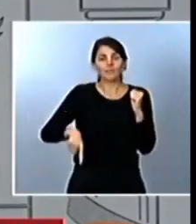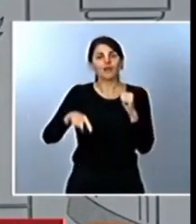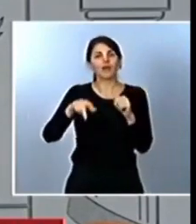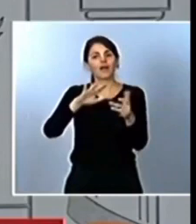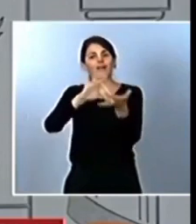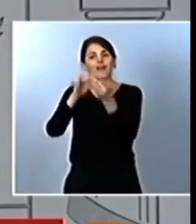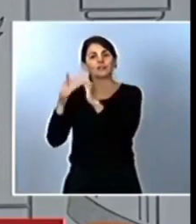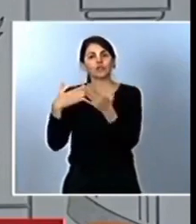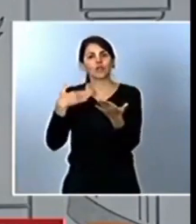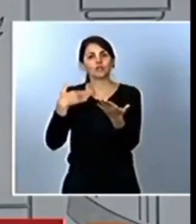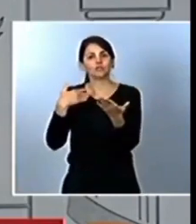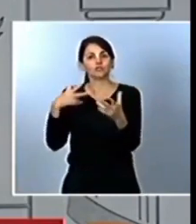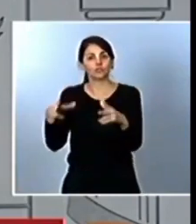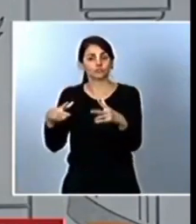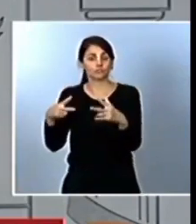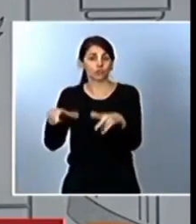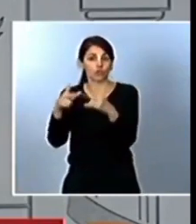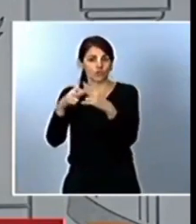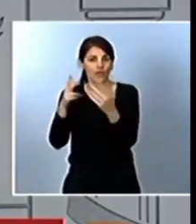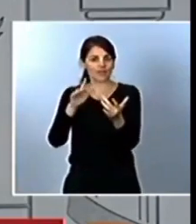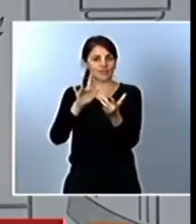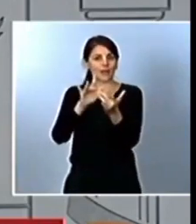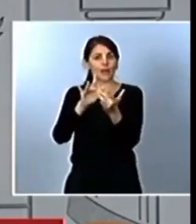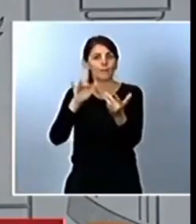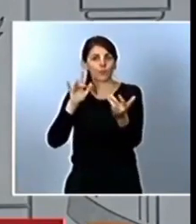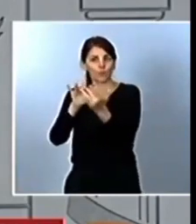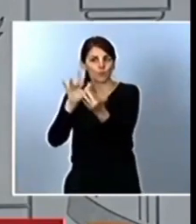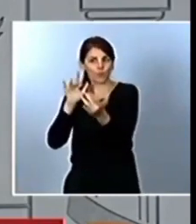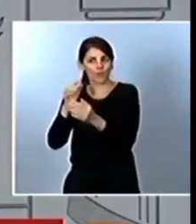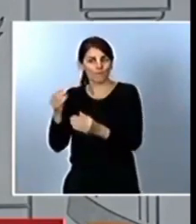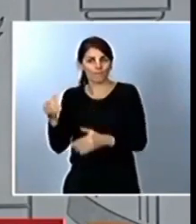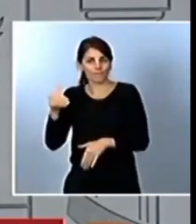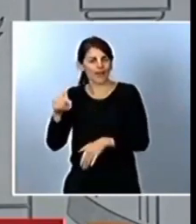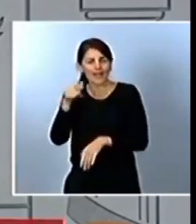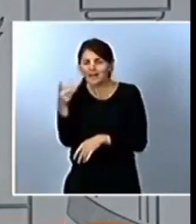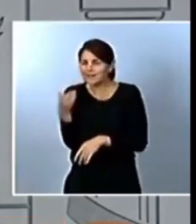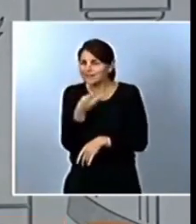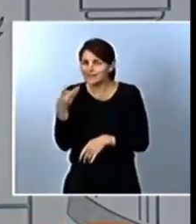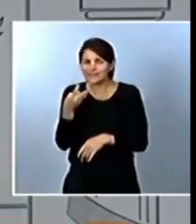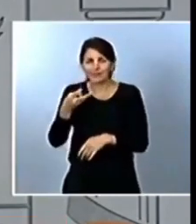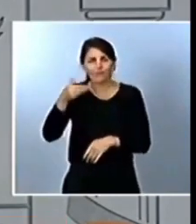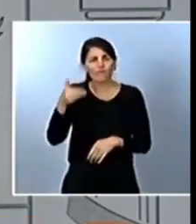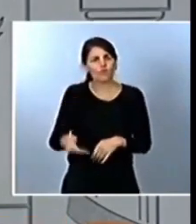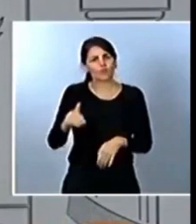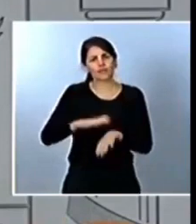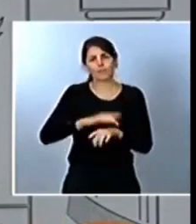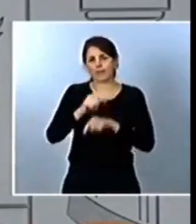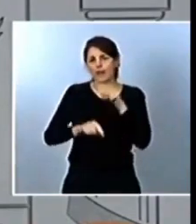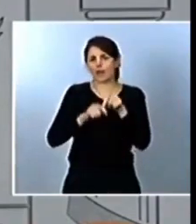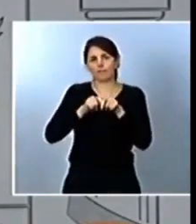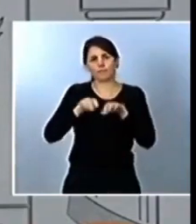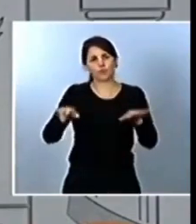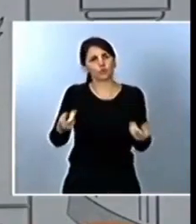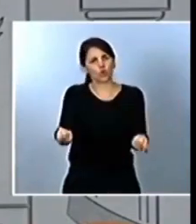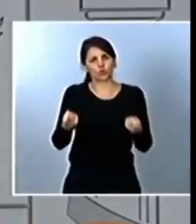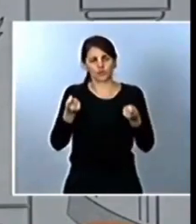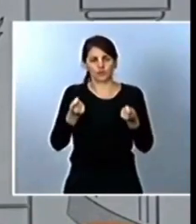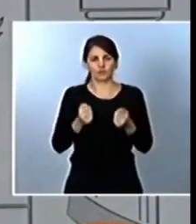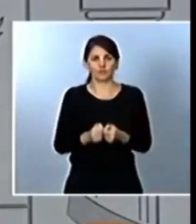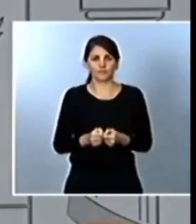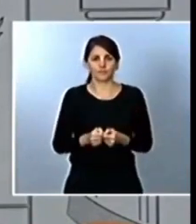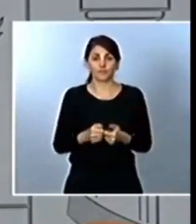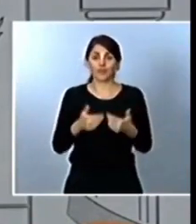es primordial si queremos contener al virus. Por tanto, con esta medida lo que estamos haciendo es limitar, prohibir